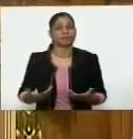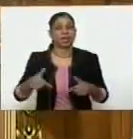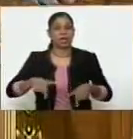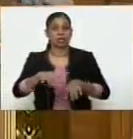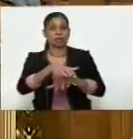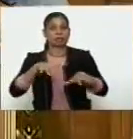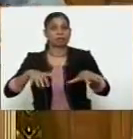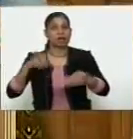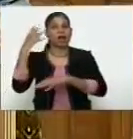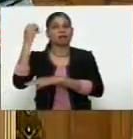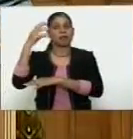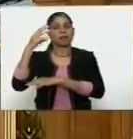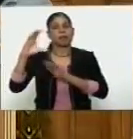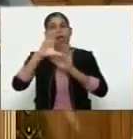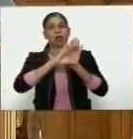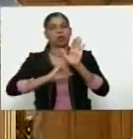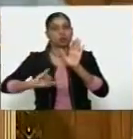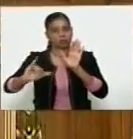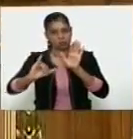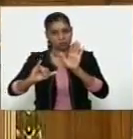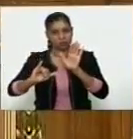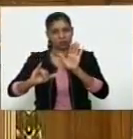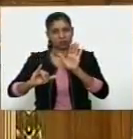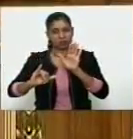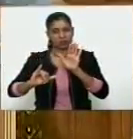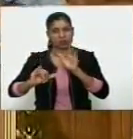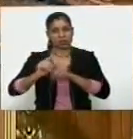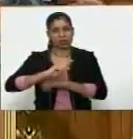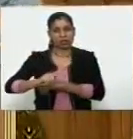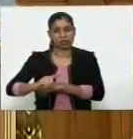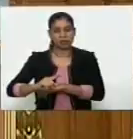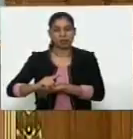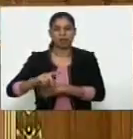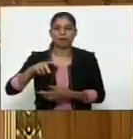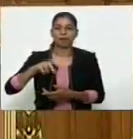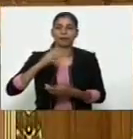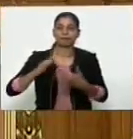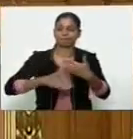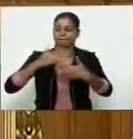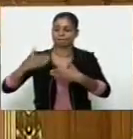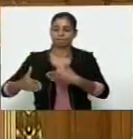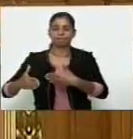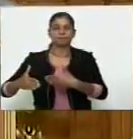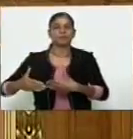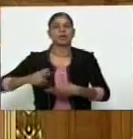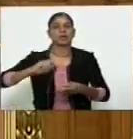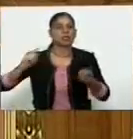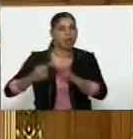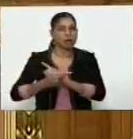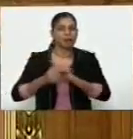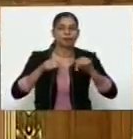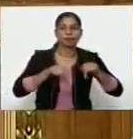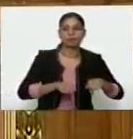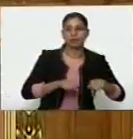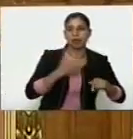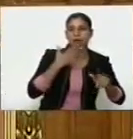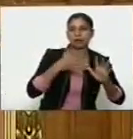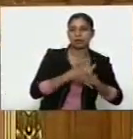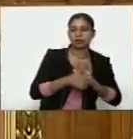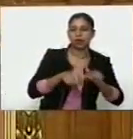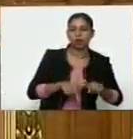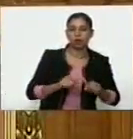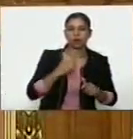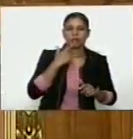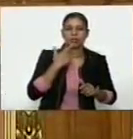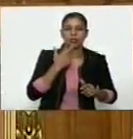Asamblea Nacional Constituyente, que tiene que dar un salto cualitativo, pasar definitivamente del